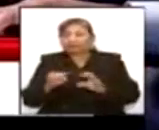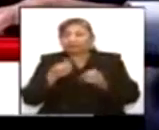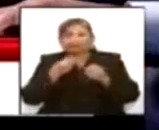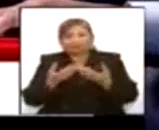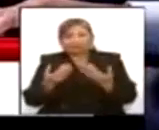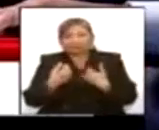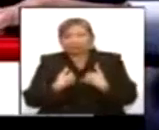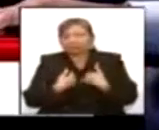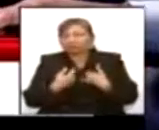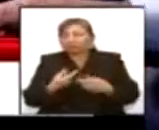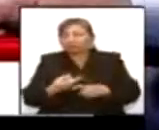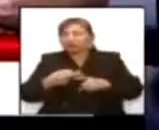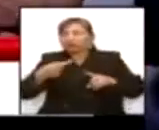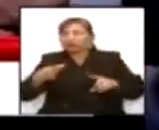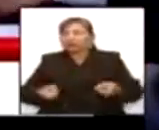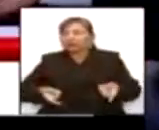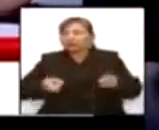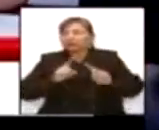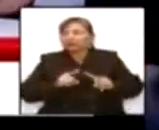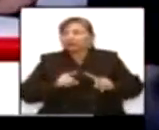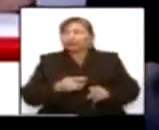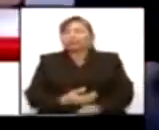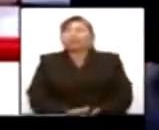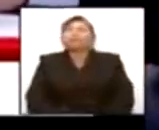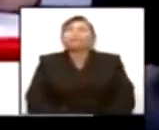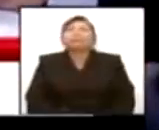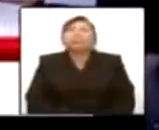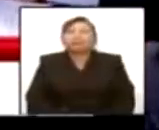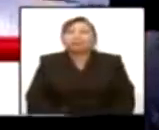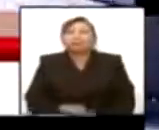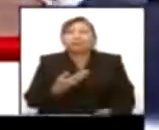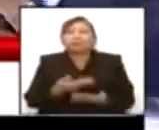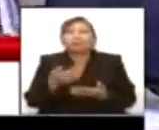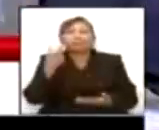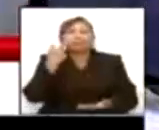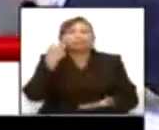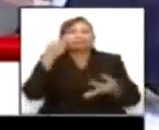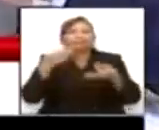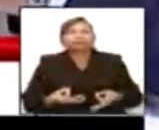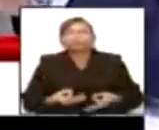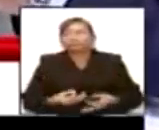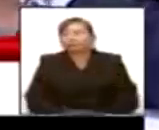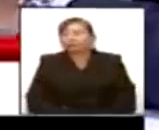preguntas. ¿Desde cuándo, presidente, se considera